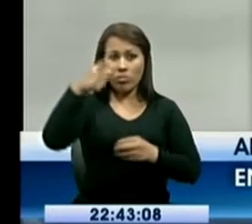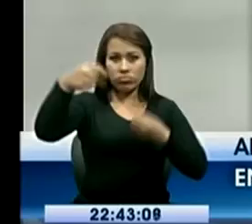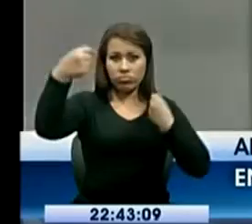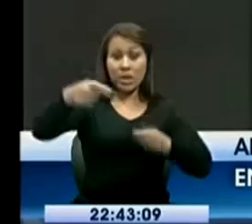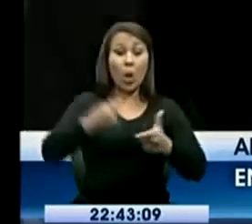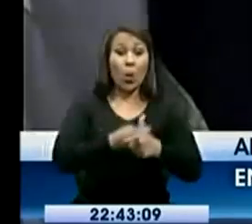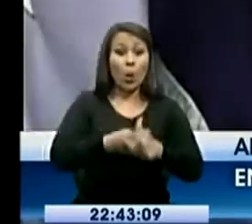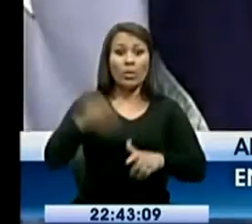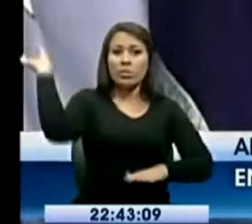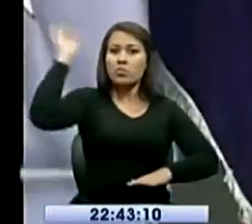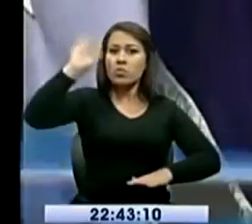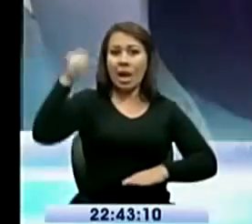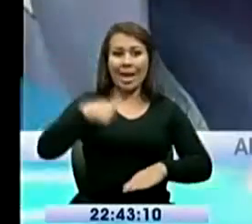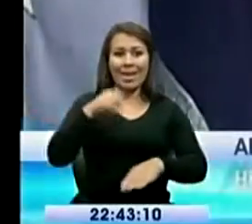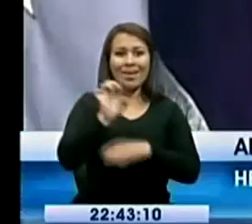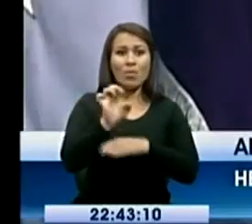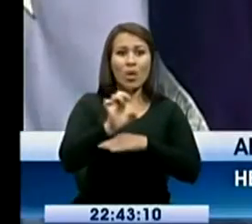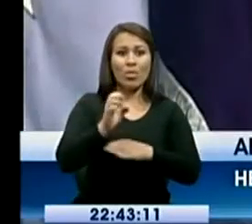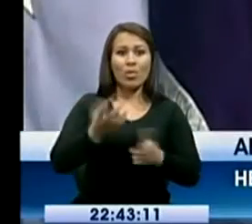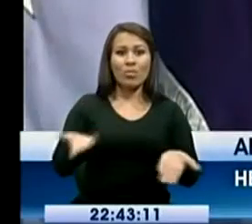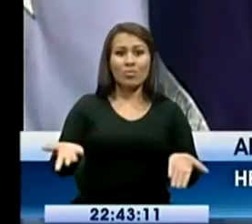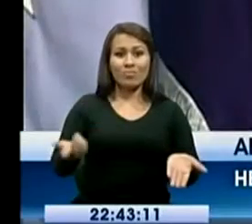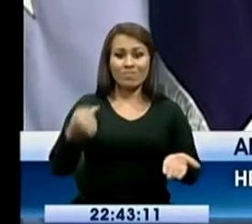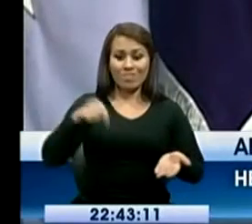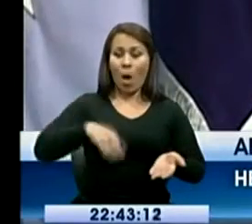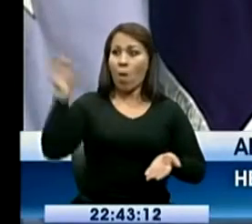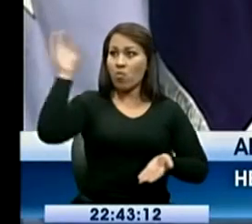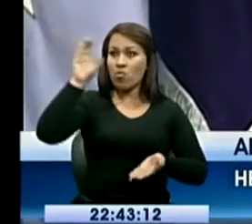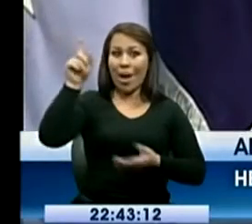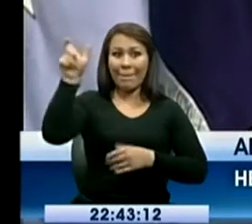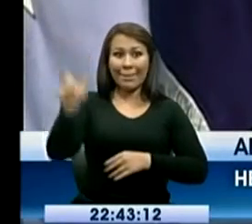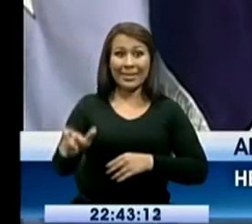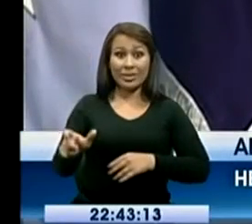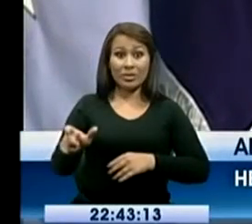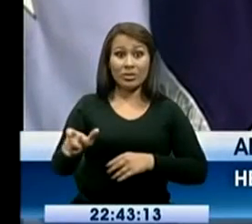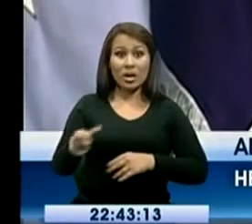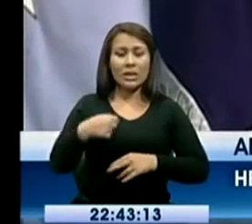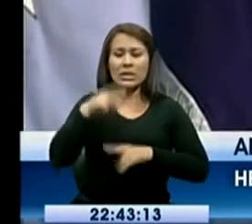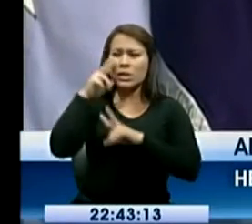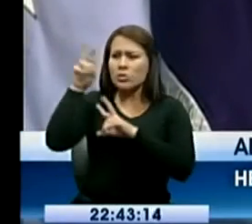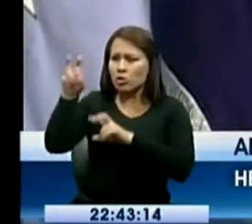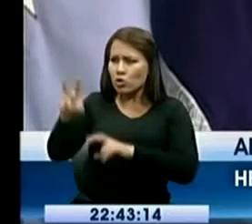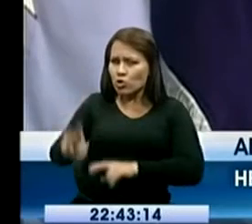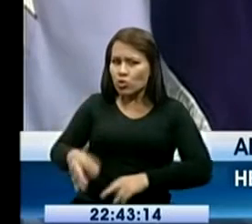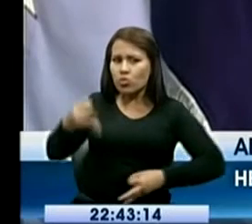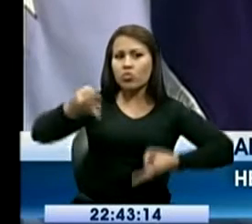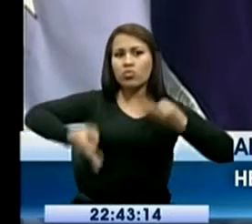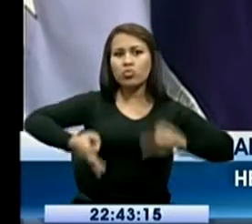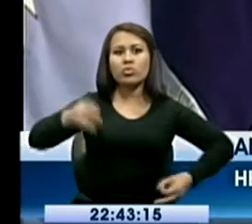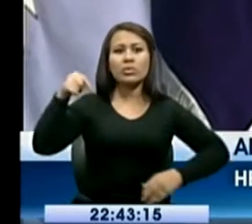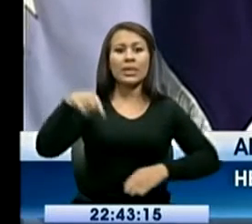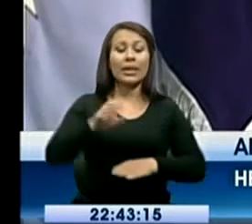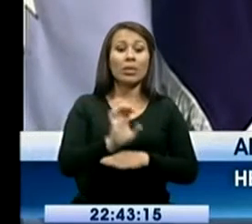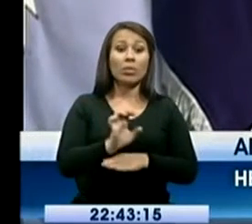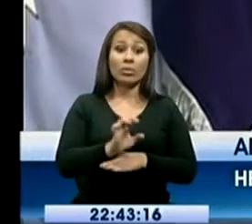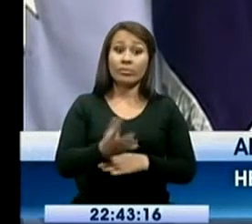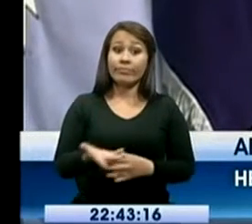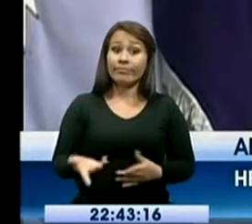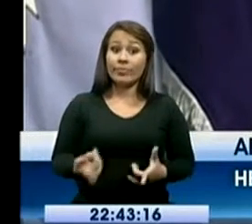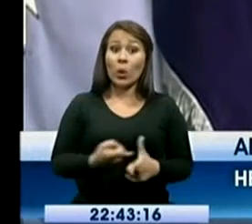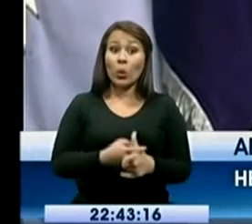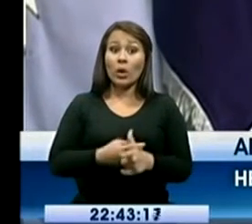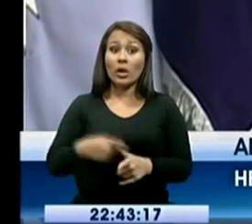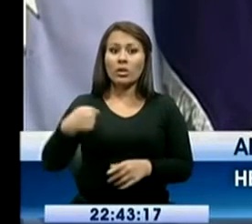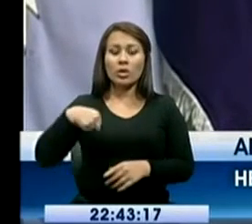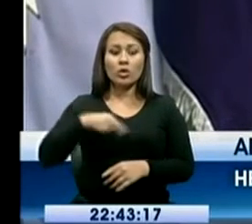marzo de 2015. ¿Qué quiere decir? Que este ciudadano estaba dentro de un proceso penal en el Ecuador. ¿Qué quiere decir? Que